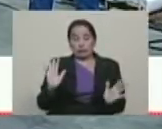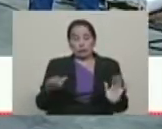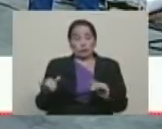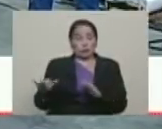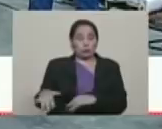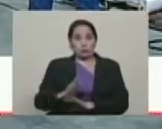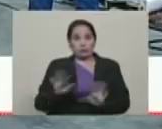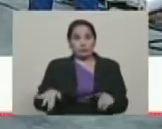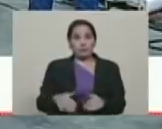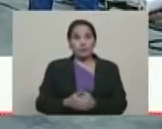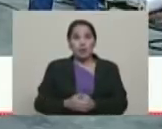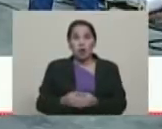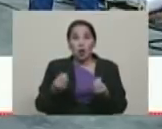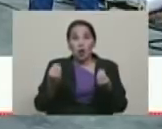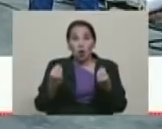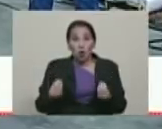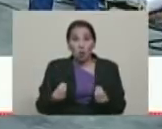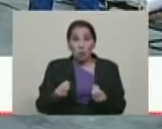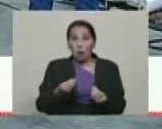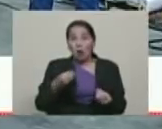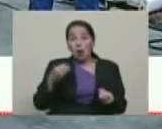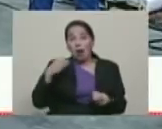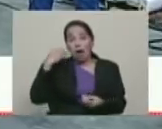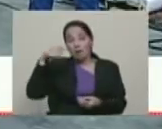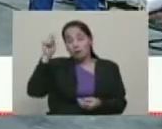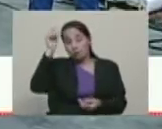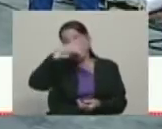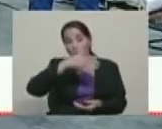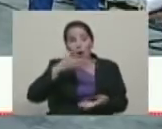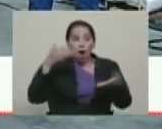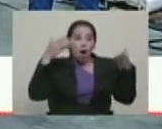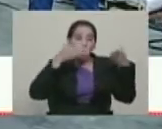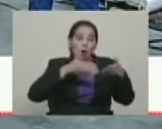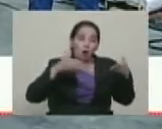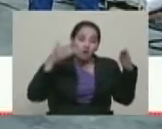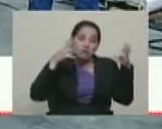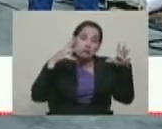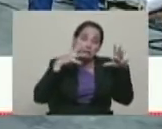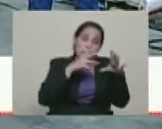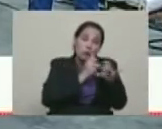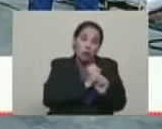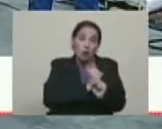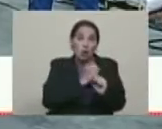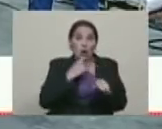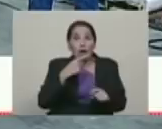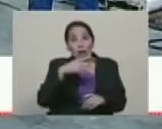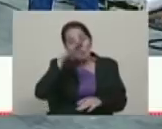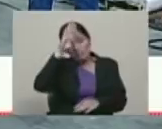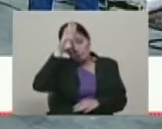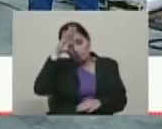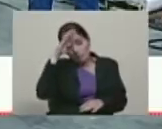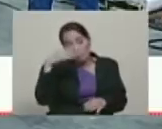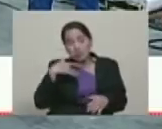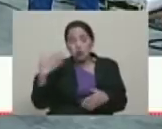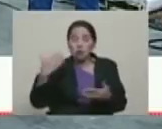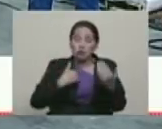imagino que Donald Trump se confesó. Le habrá confesado al Papa todo el daño que le hace al